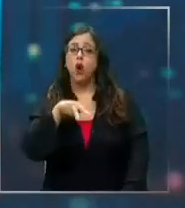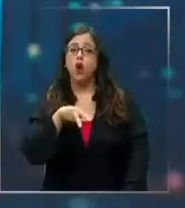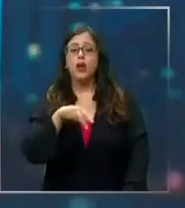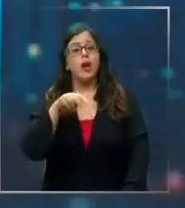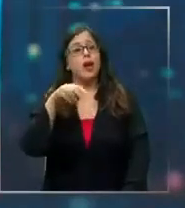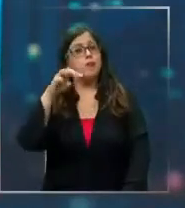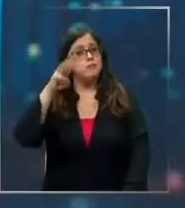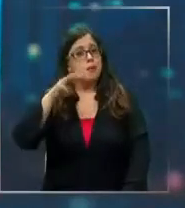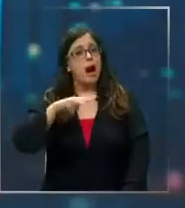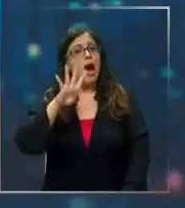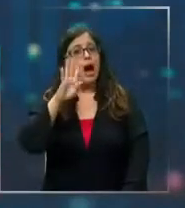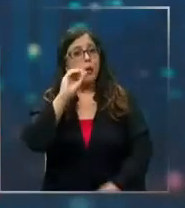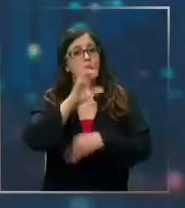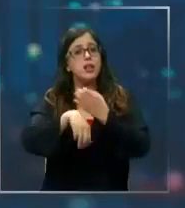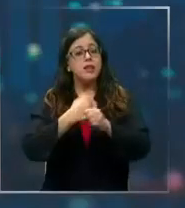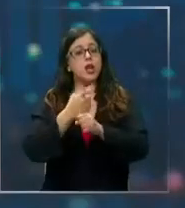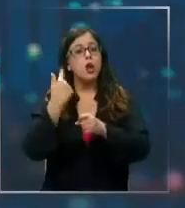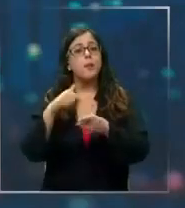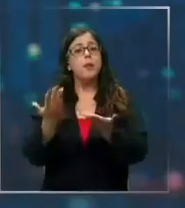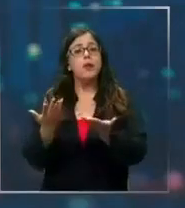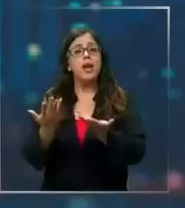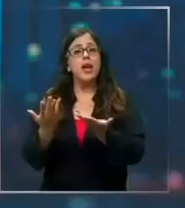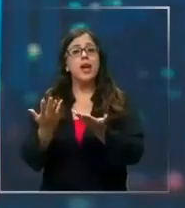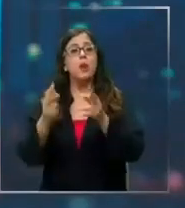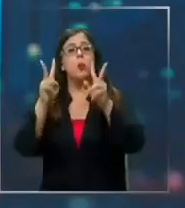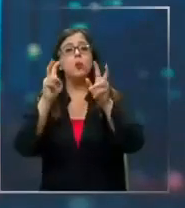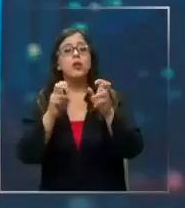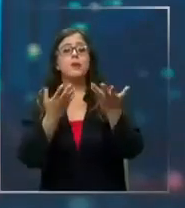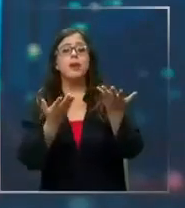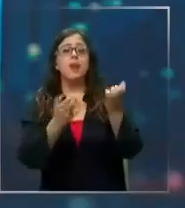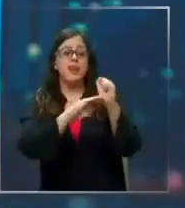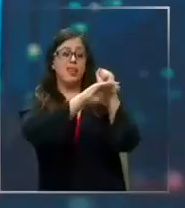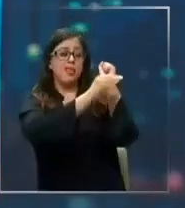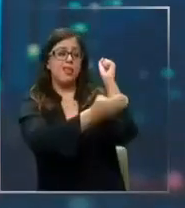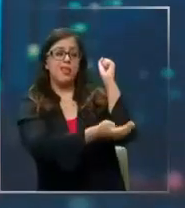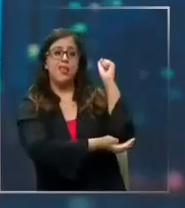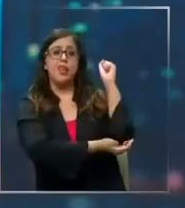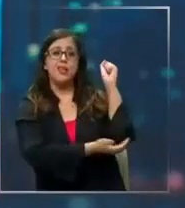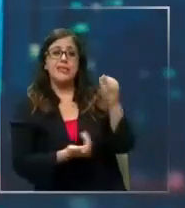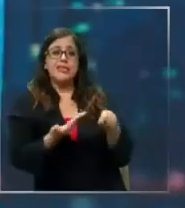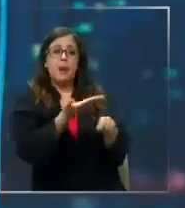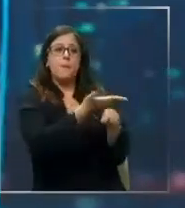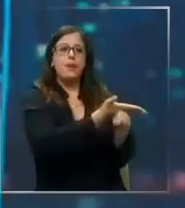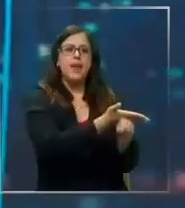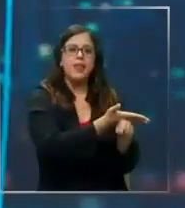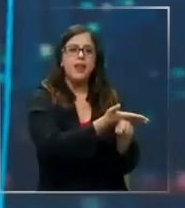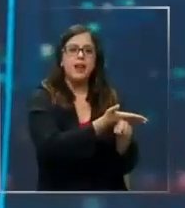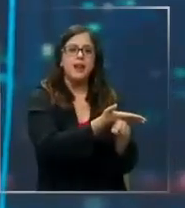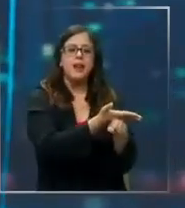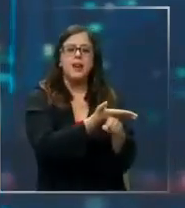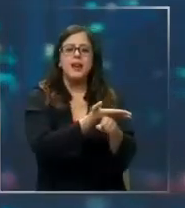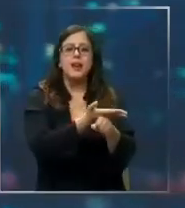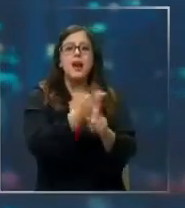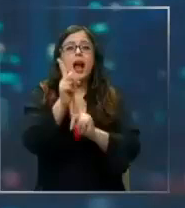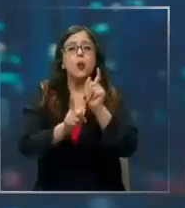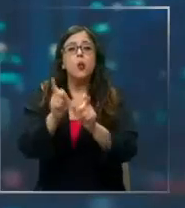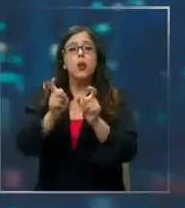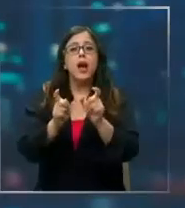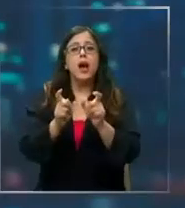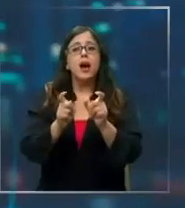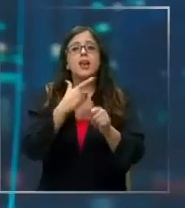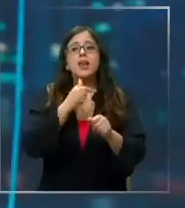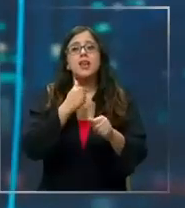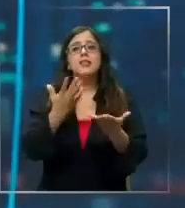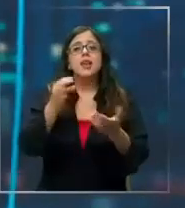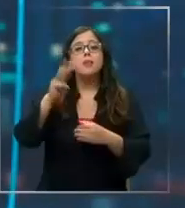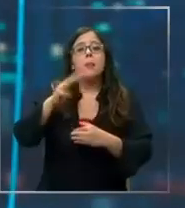hizo mediante un vientre subrogado, una práctica que es cada vez más común entre las famosas estadounidenses. Algunas lo hacen para poder ser madres